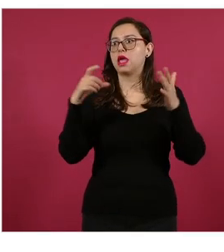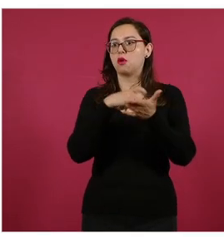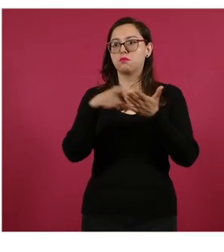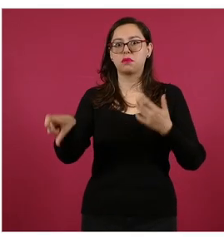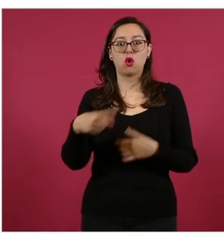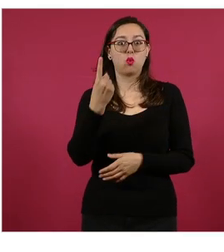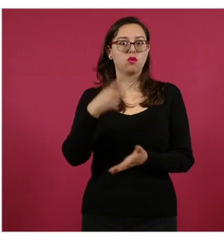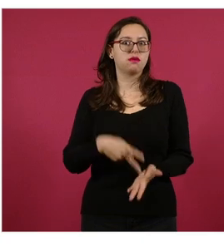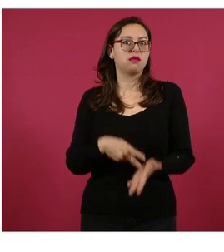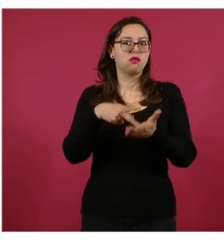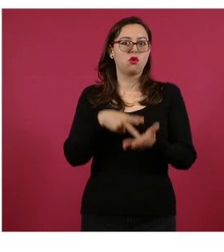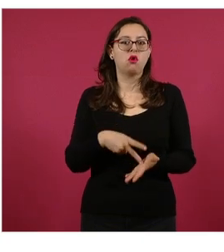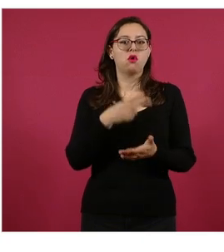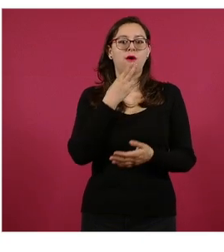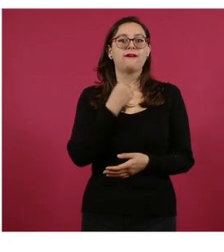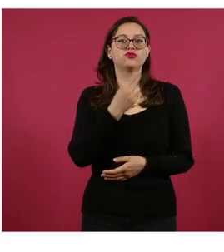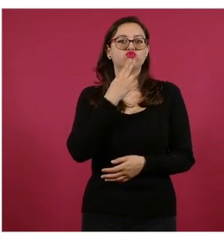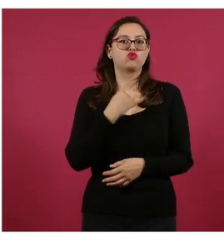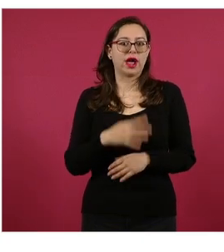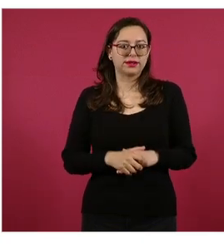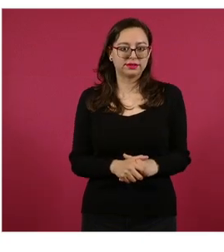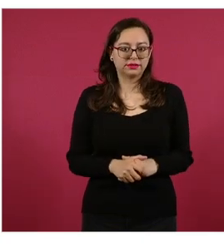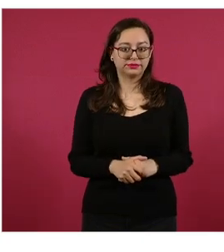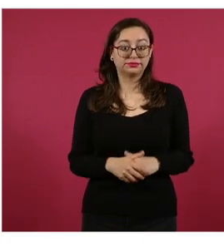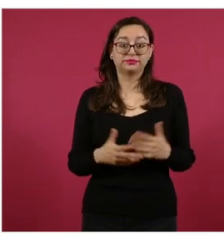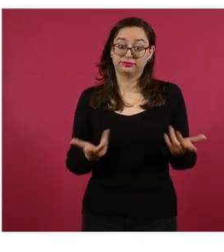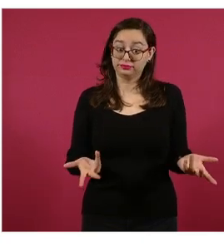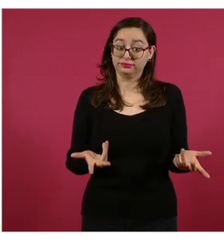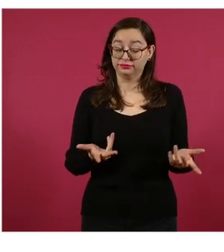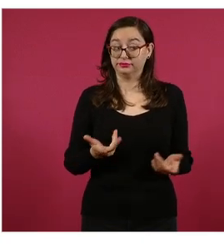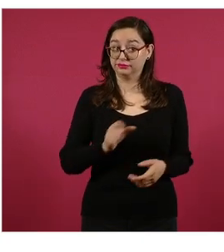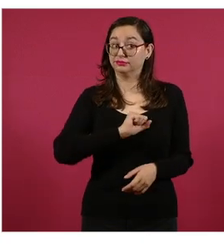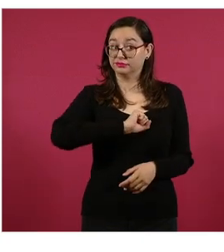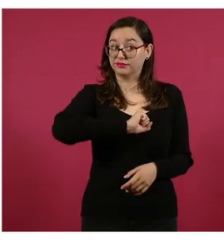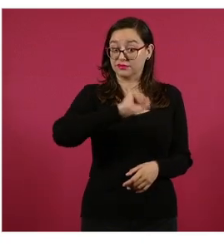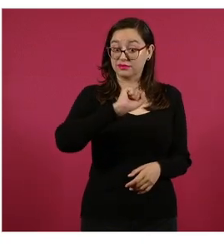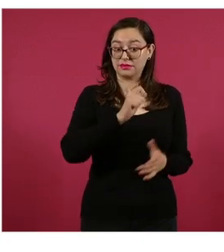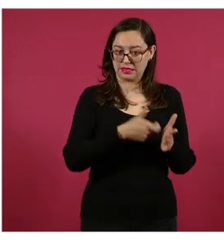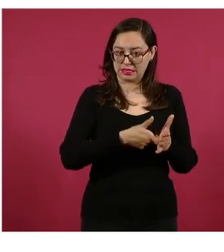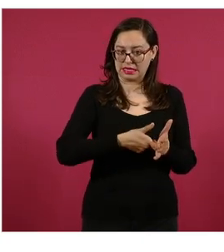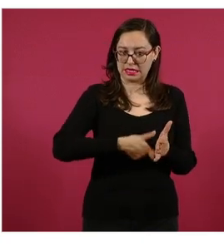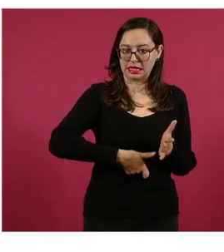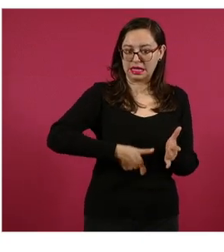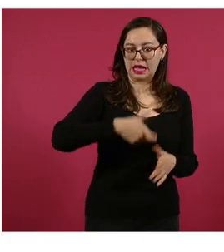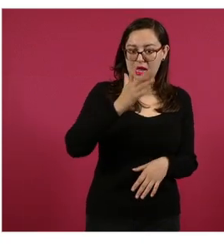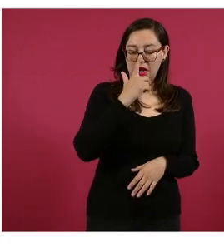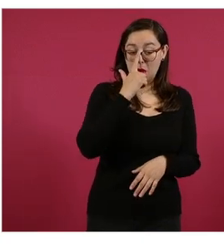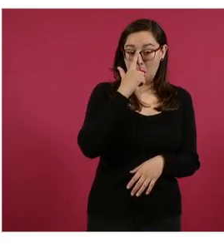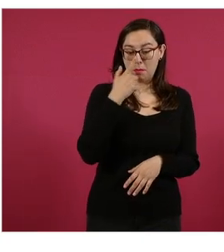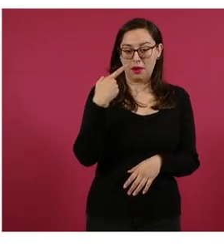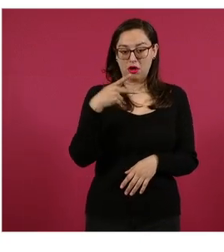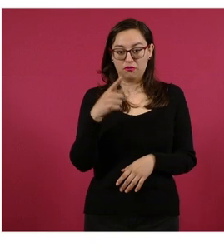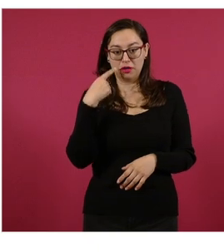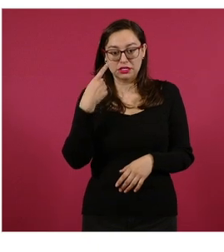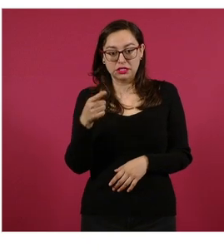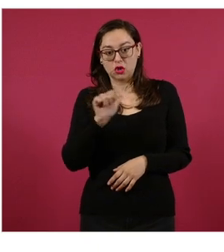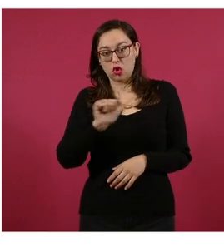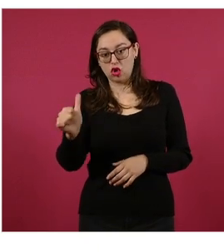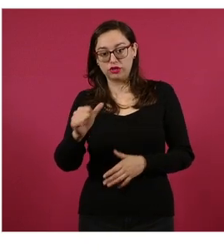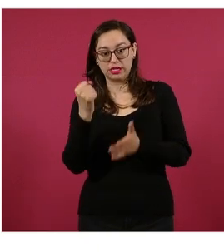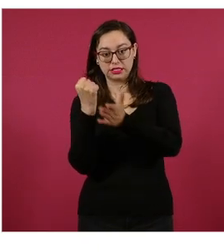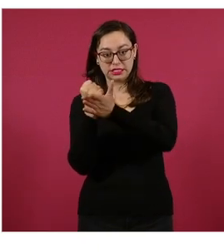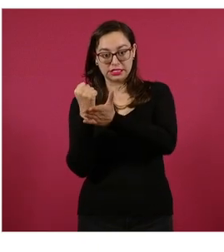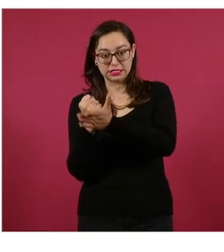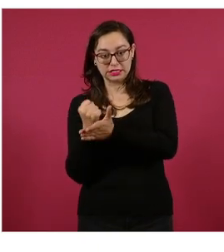a ver a Arco en Hermosillo, Sonora, con precios de $27.56, también un poquito elevados, Pero en contraste, volvemos a ver en el caso de la